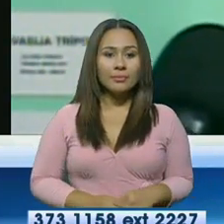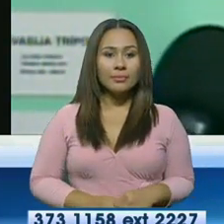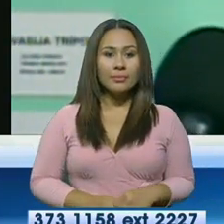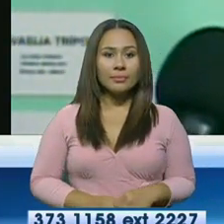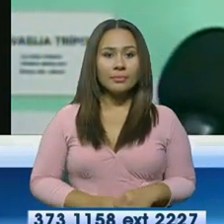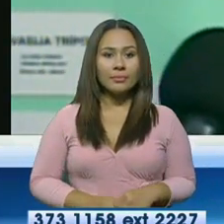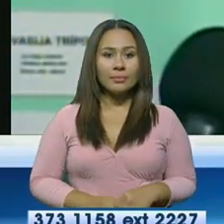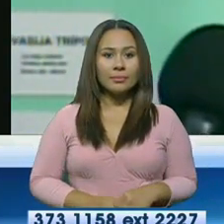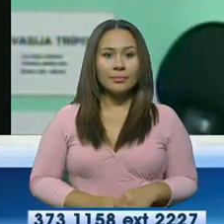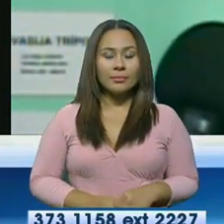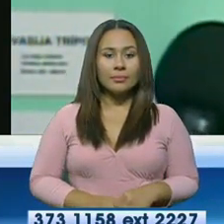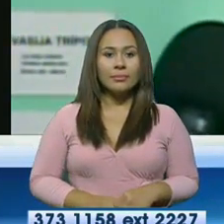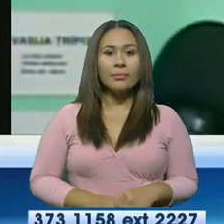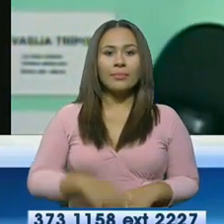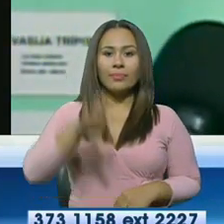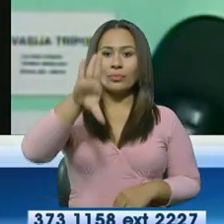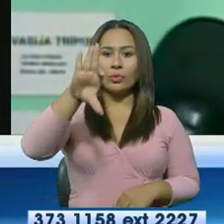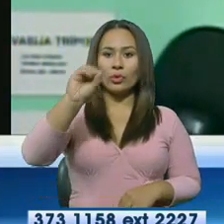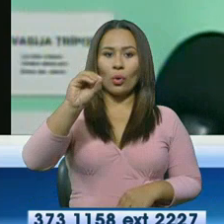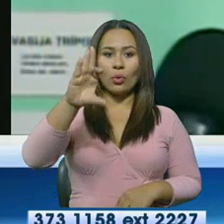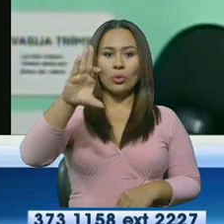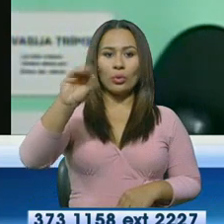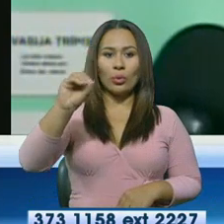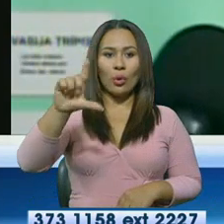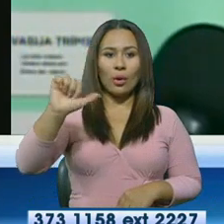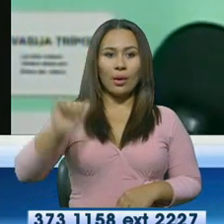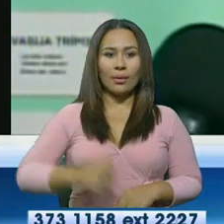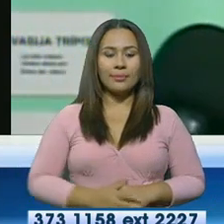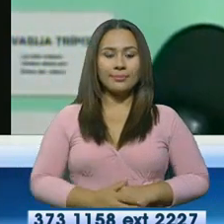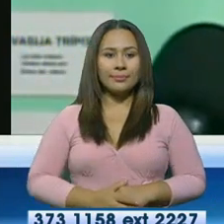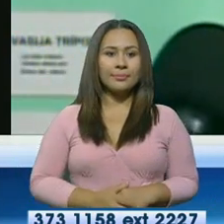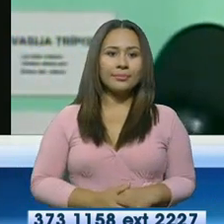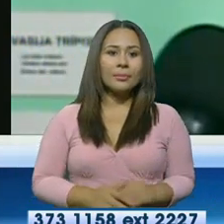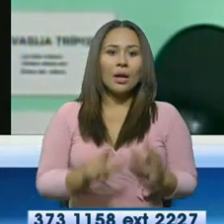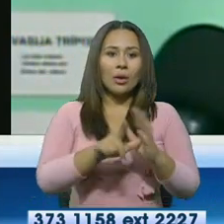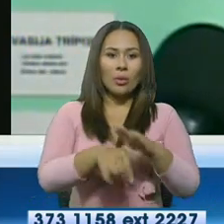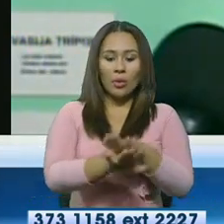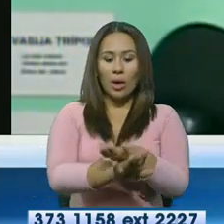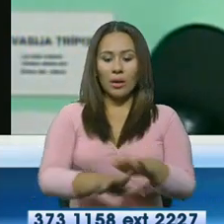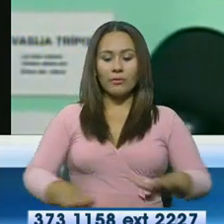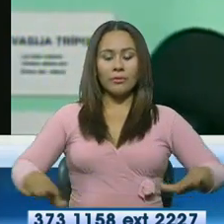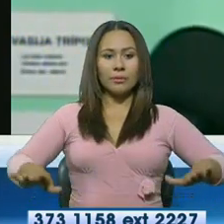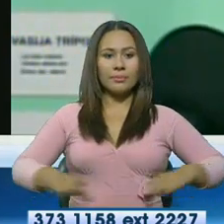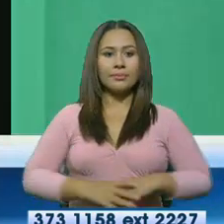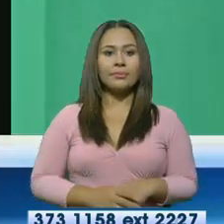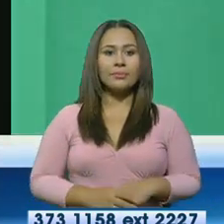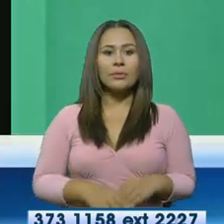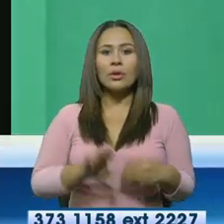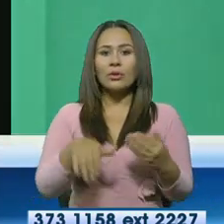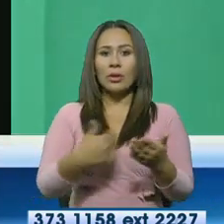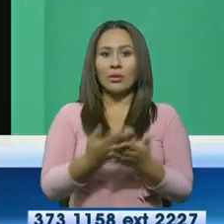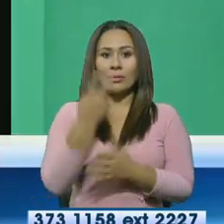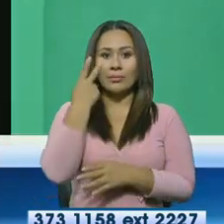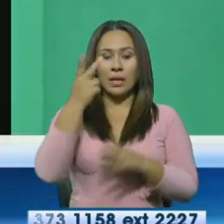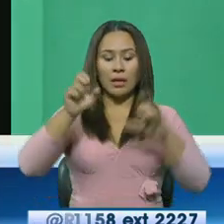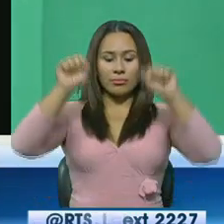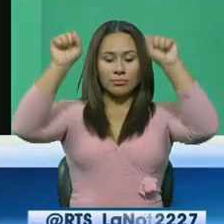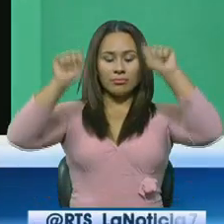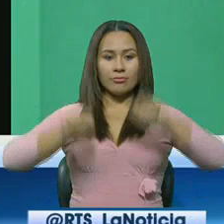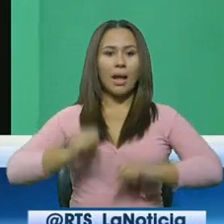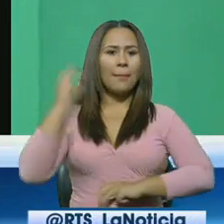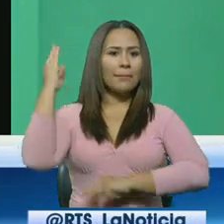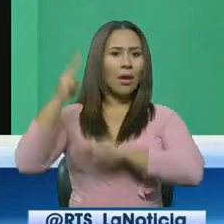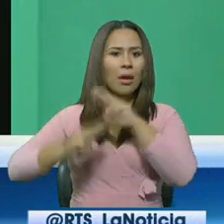la artesanía de la totora, sí. Luego las alfombras, alfombras conocidas a nivel